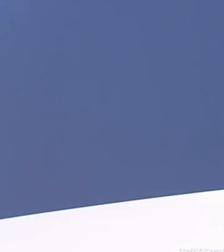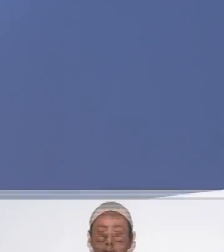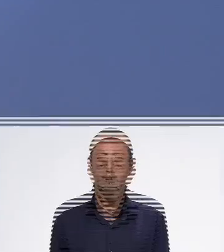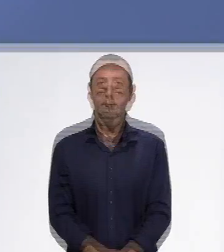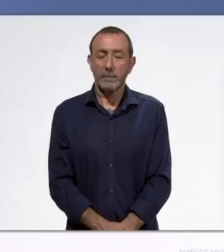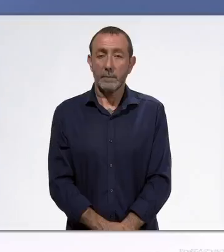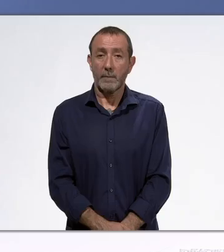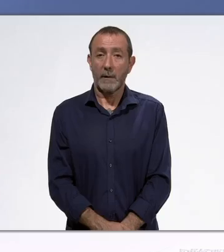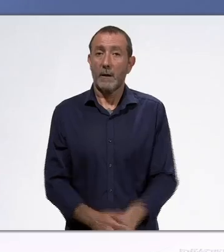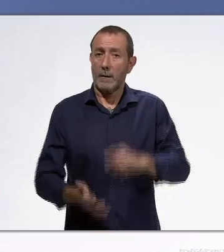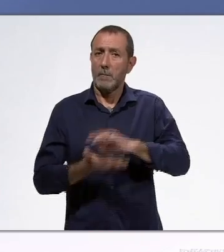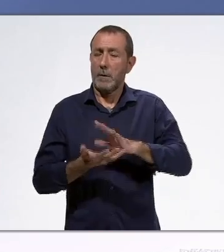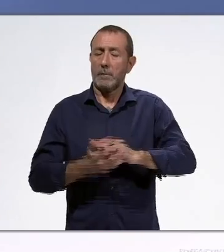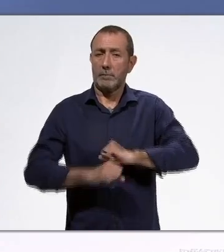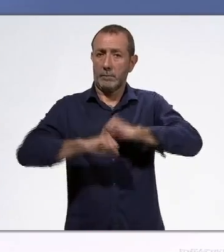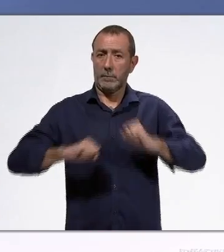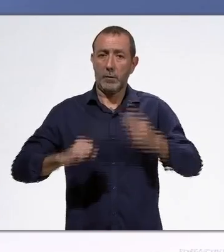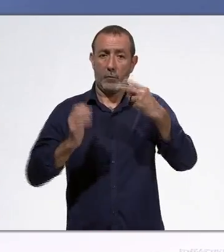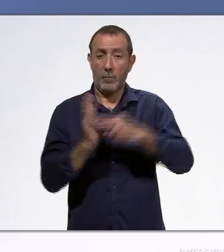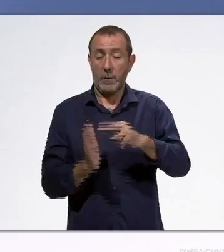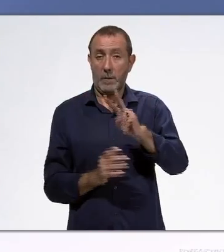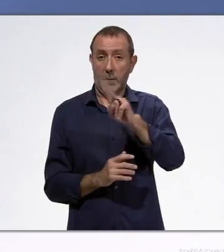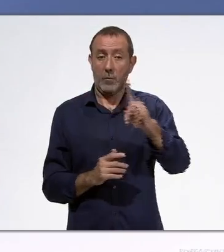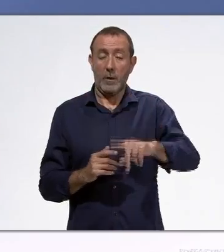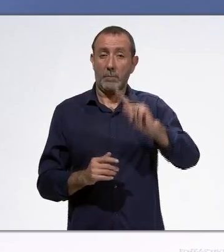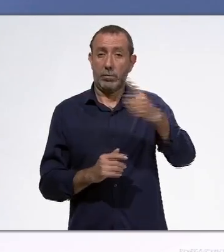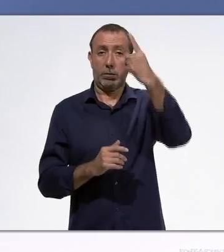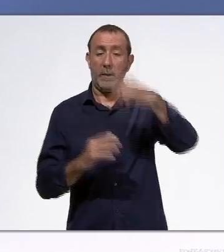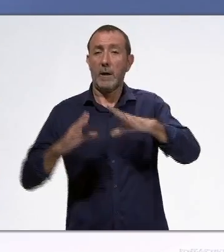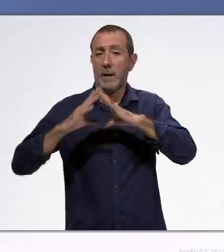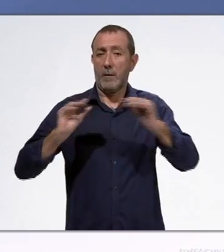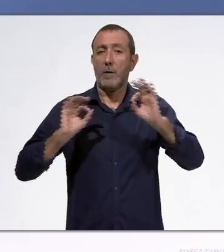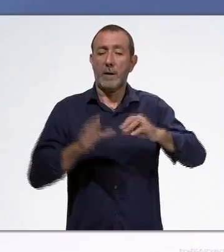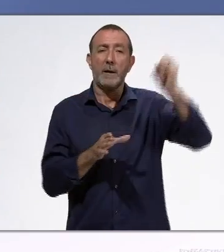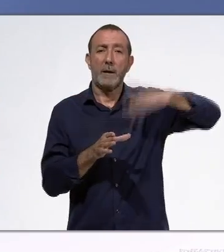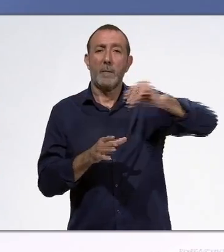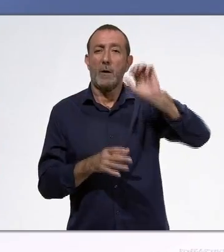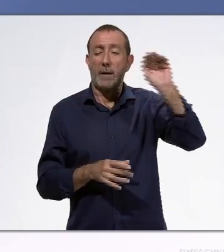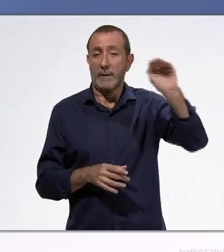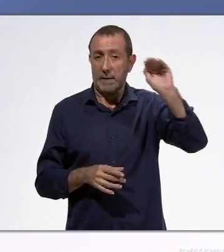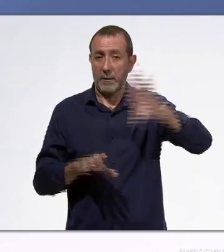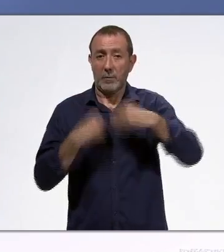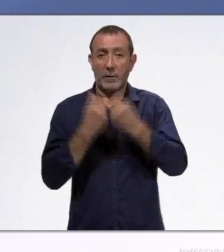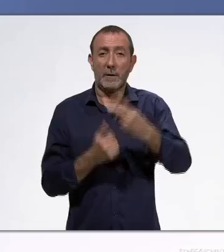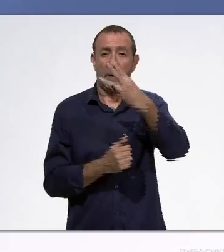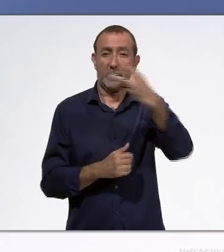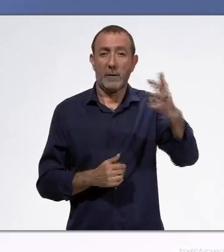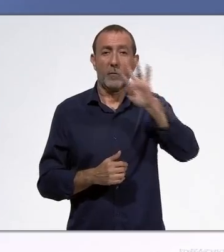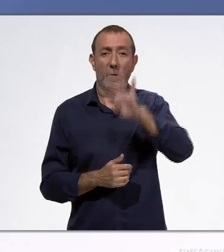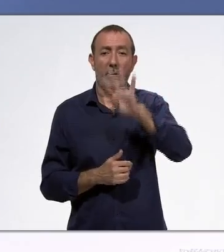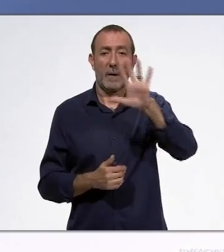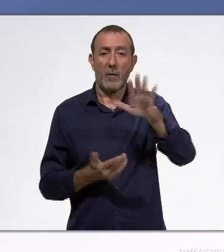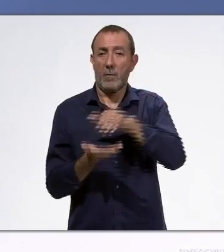Málaga se consolida en 2021 como la primera en Andalucía en recibir inversión extranjera bruta con 345